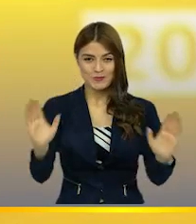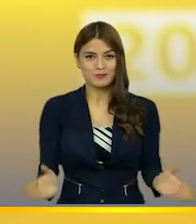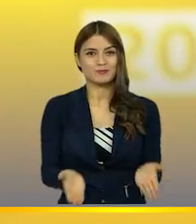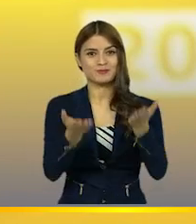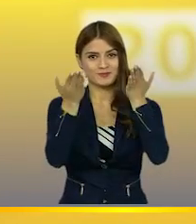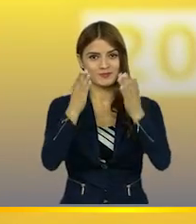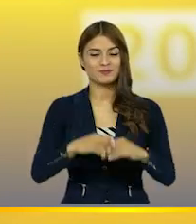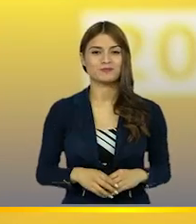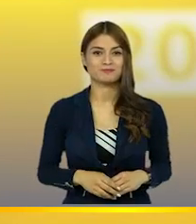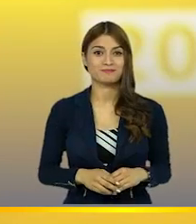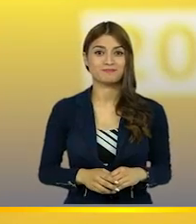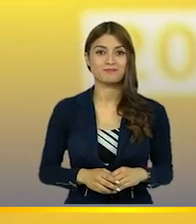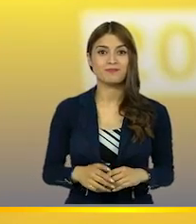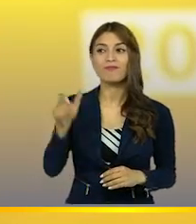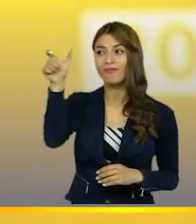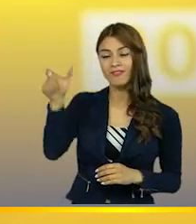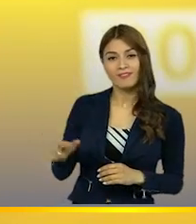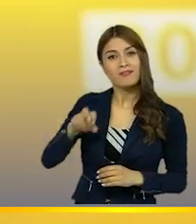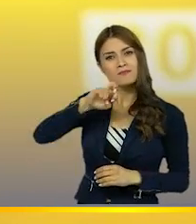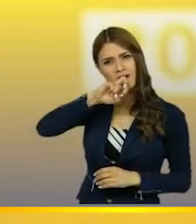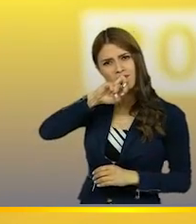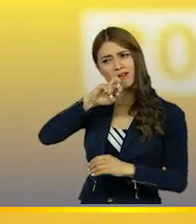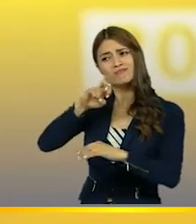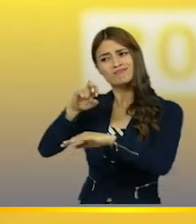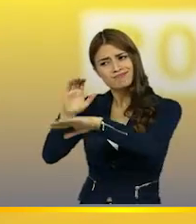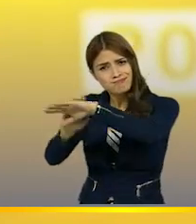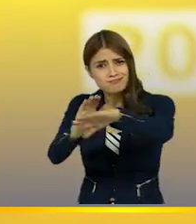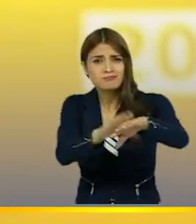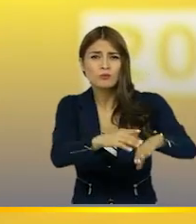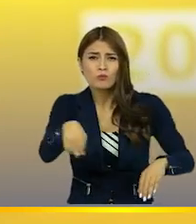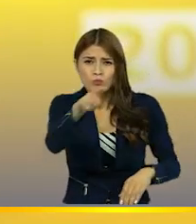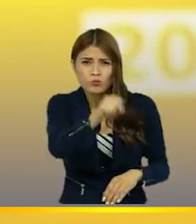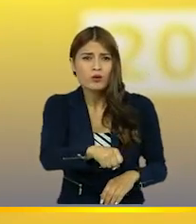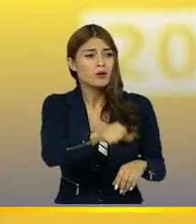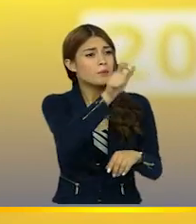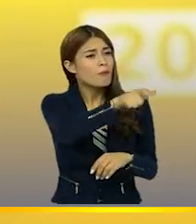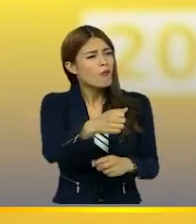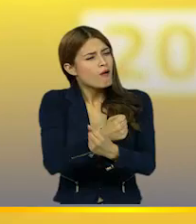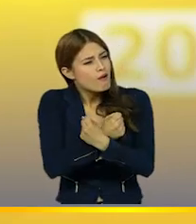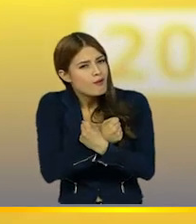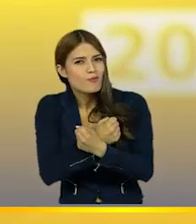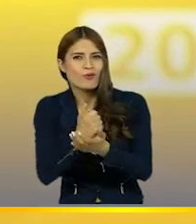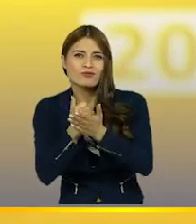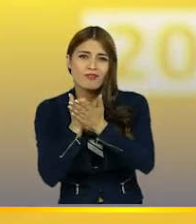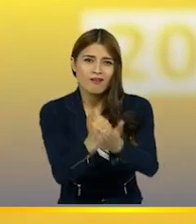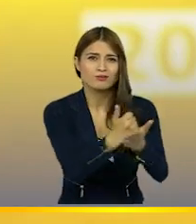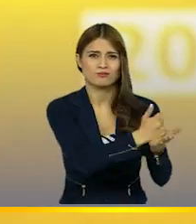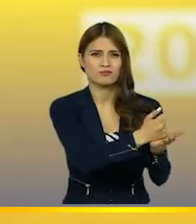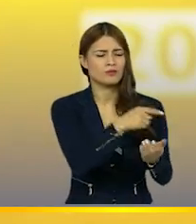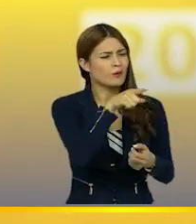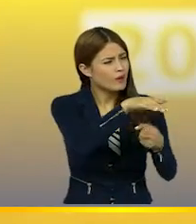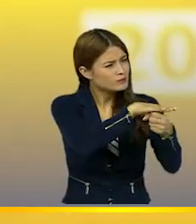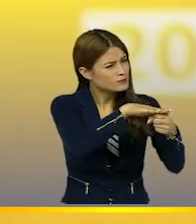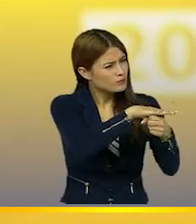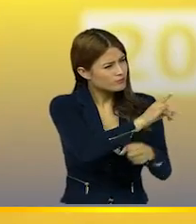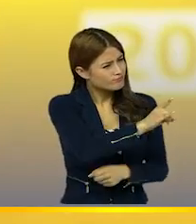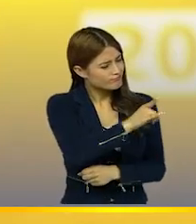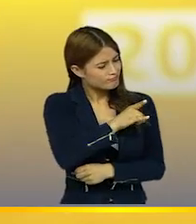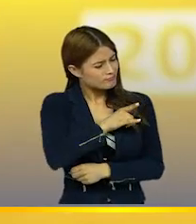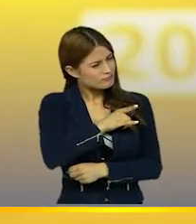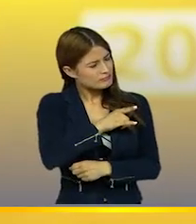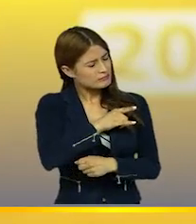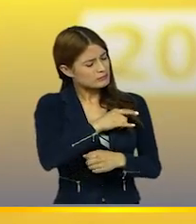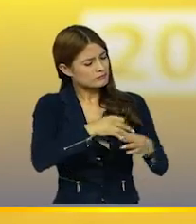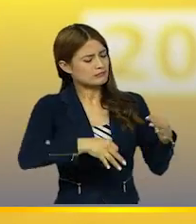un país mejor. El Papa nos invita a amar al prójimo y a recuperar la compasión que nos